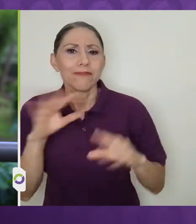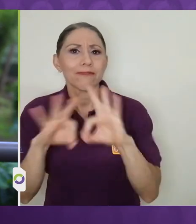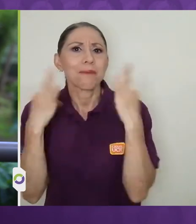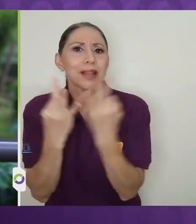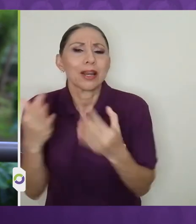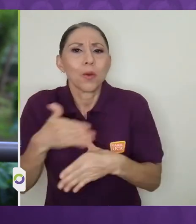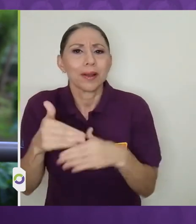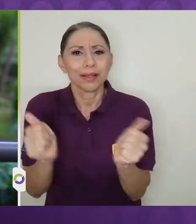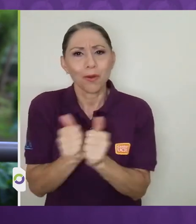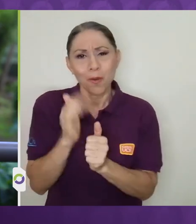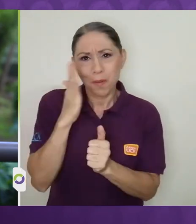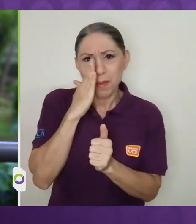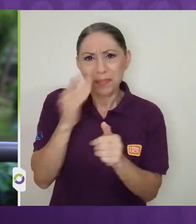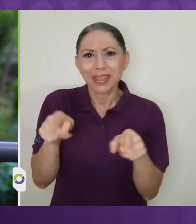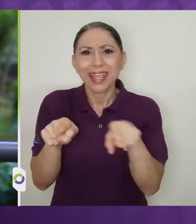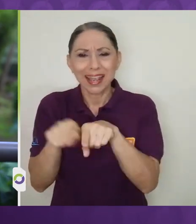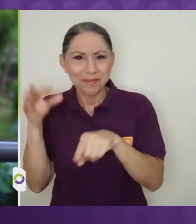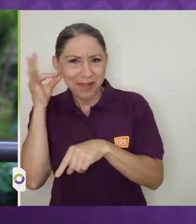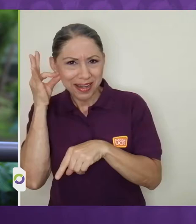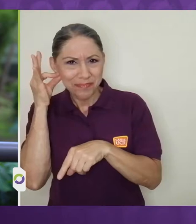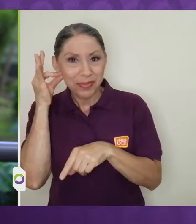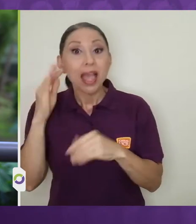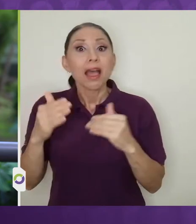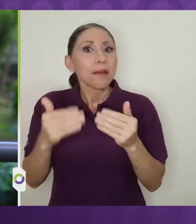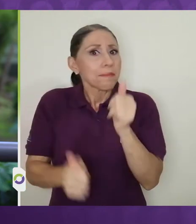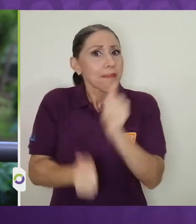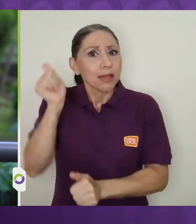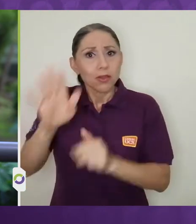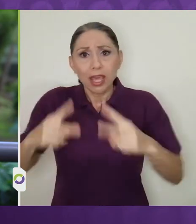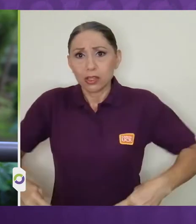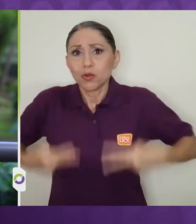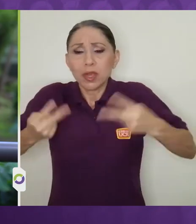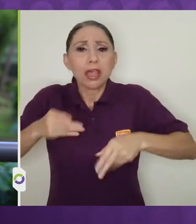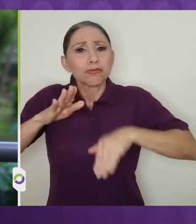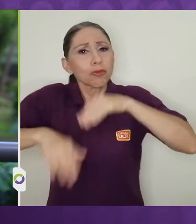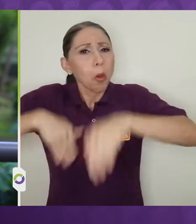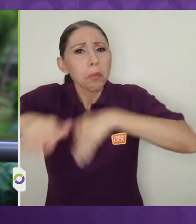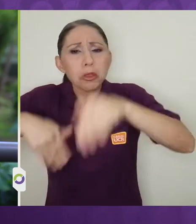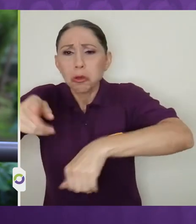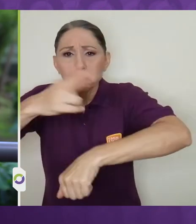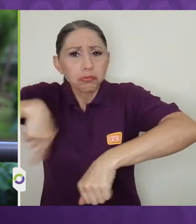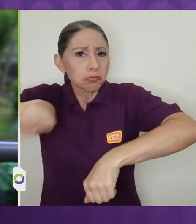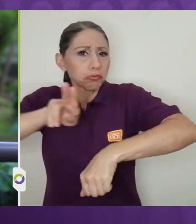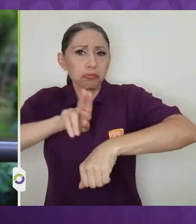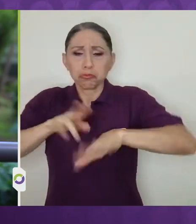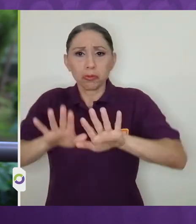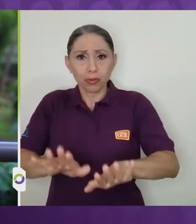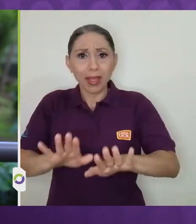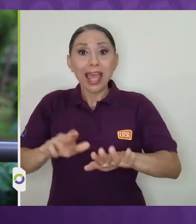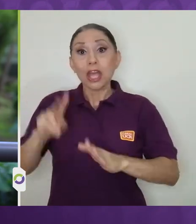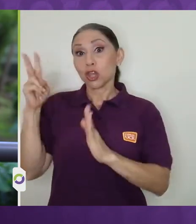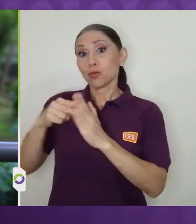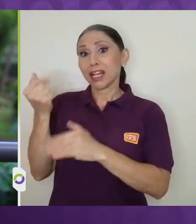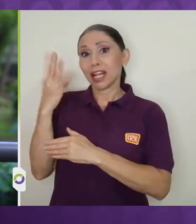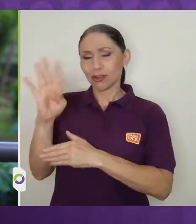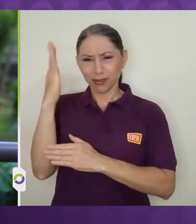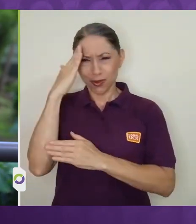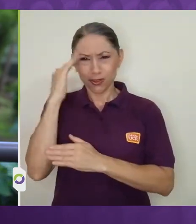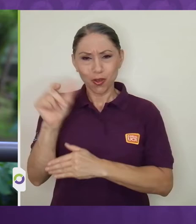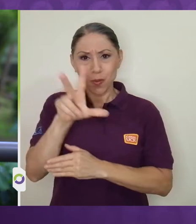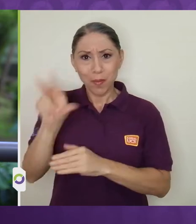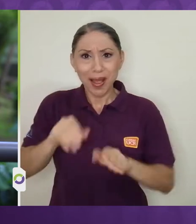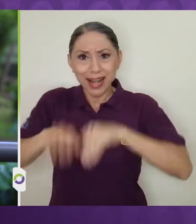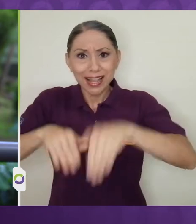Camila comparte con su mamá y hermana. Después de competir la mayoría de su vida en natación convencional, en 2014 conoció la paranatación y